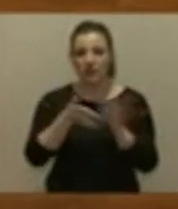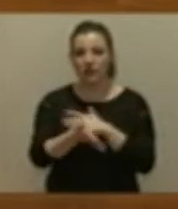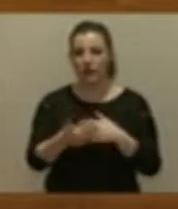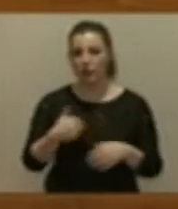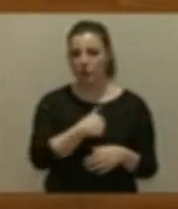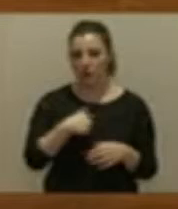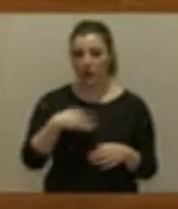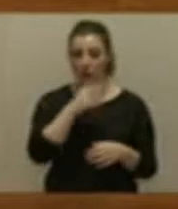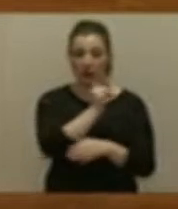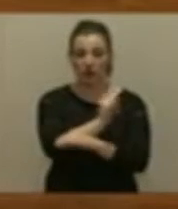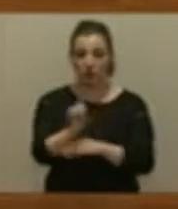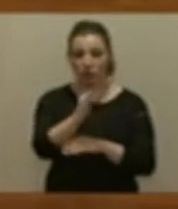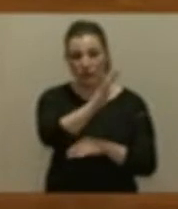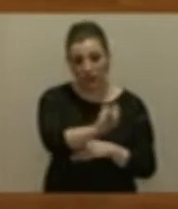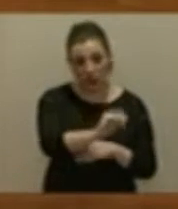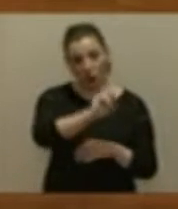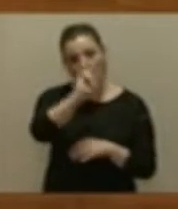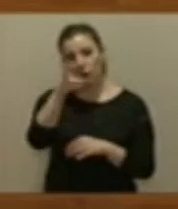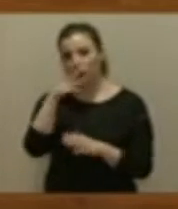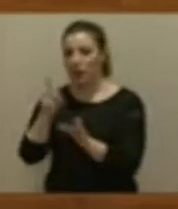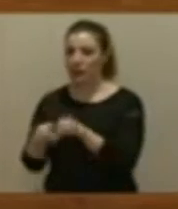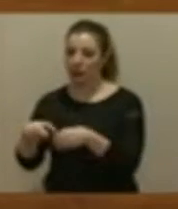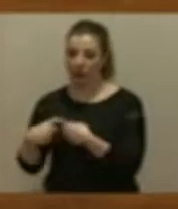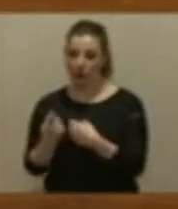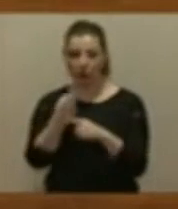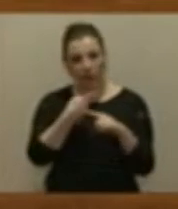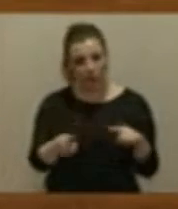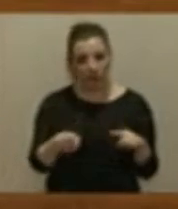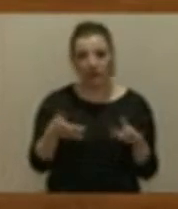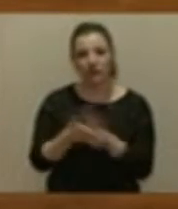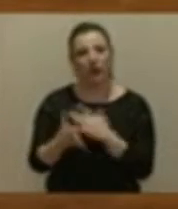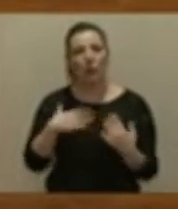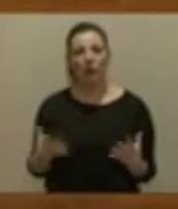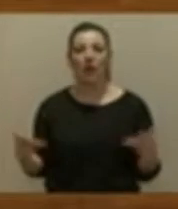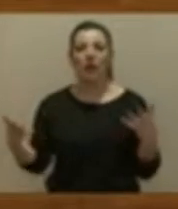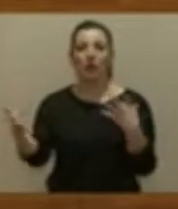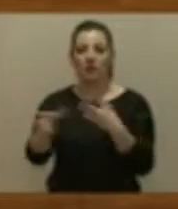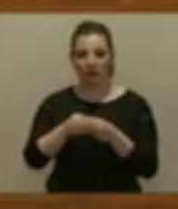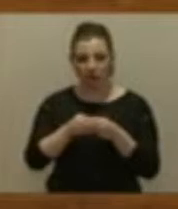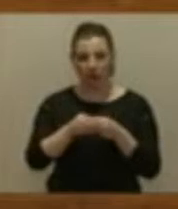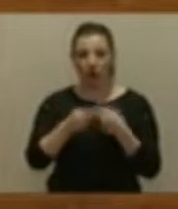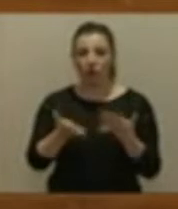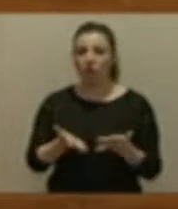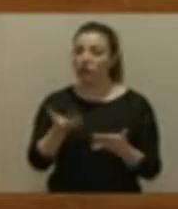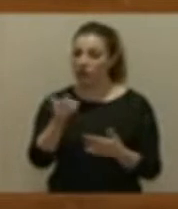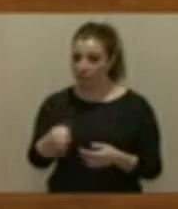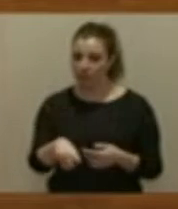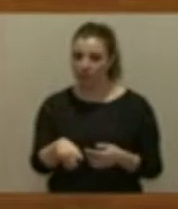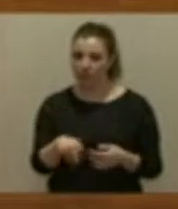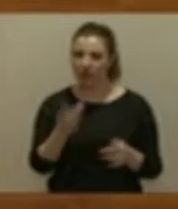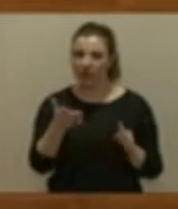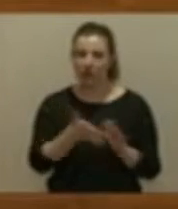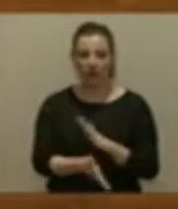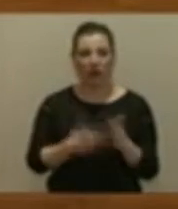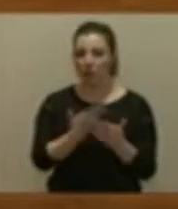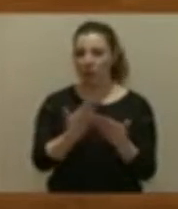las instituciones y otro para la participación. Es complementario. Y, desde luego, hay una demanda clara